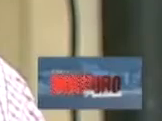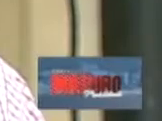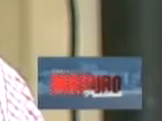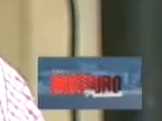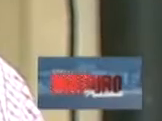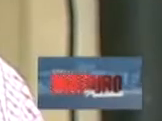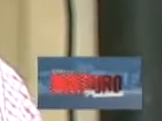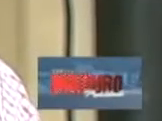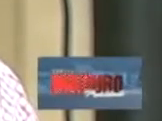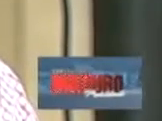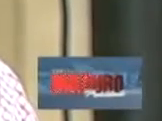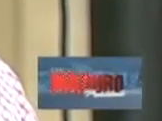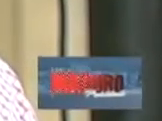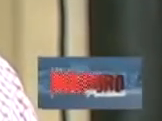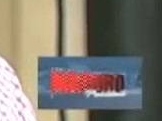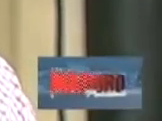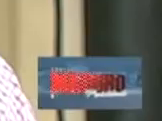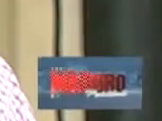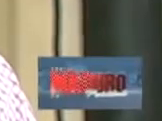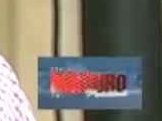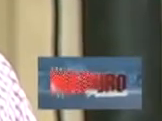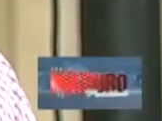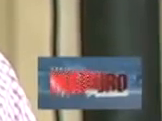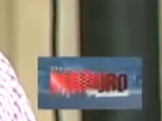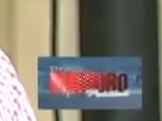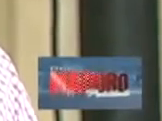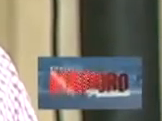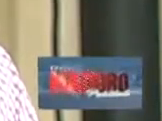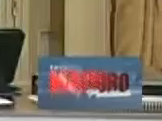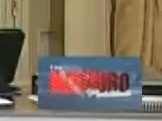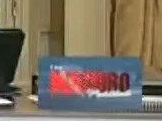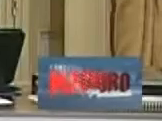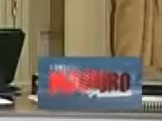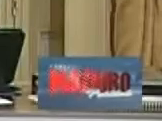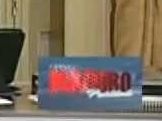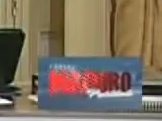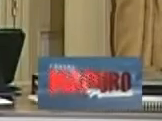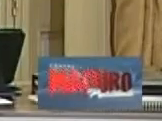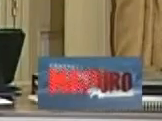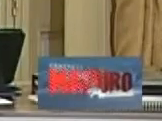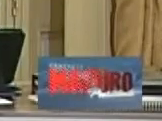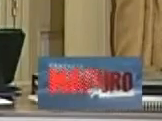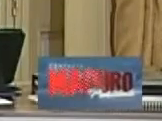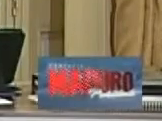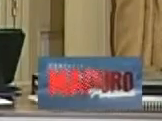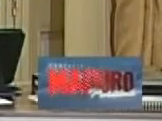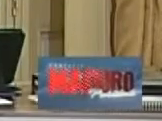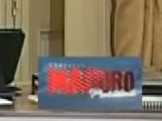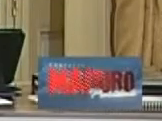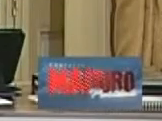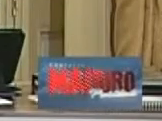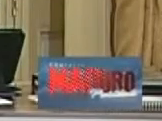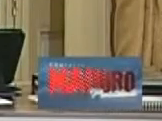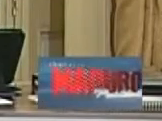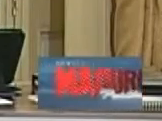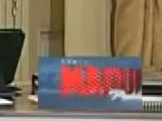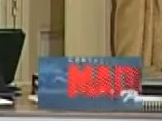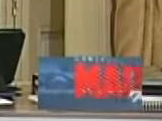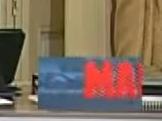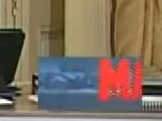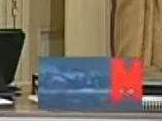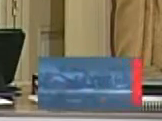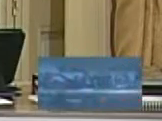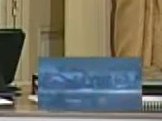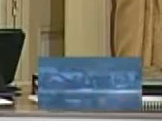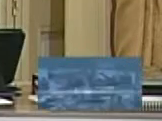2:3 media de la tarde y está el noticiero vivo y uno está Mira cha cha cha cha mosca ah y ahora